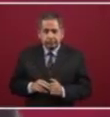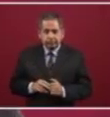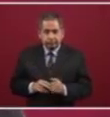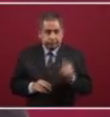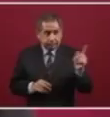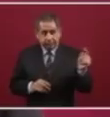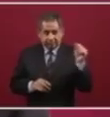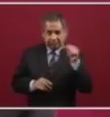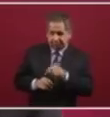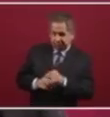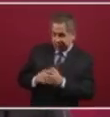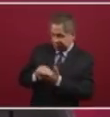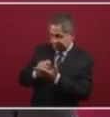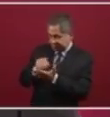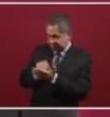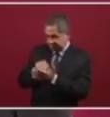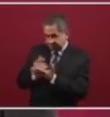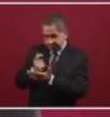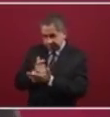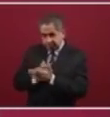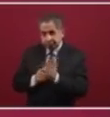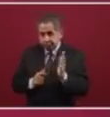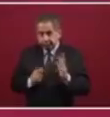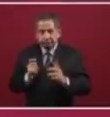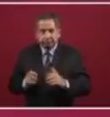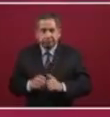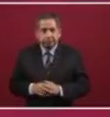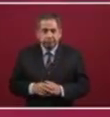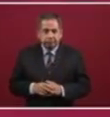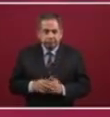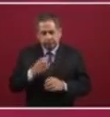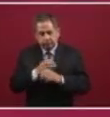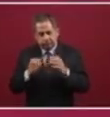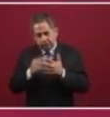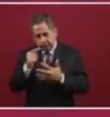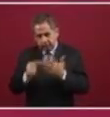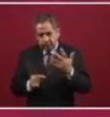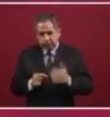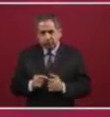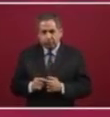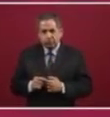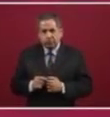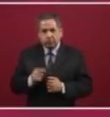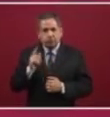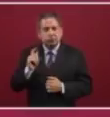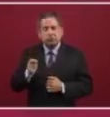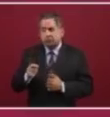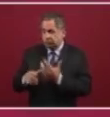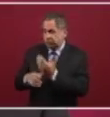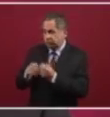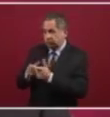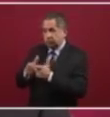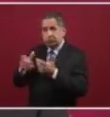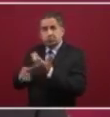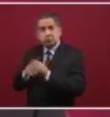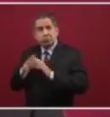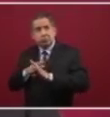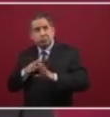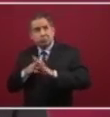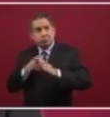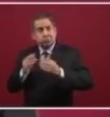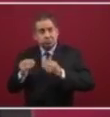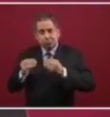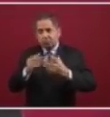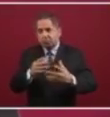amenaza de aplicar los aranceles, entre otras cosas, no solo fue el incremento del número de